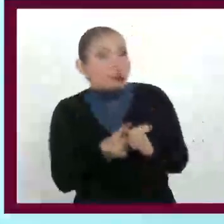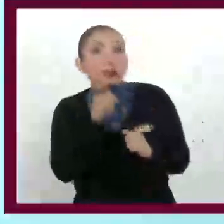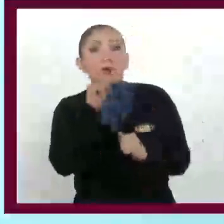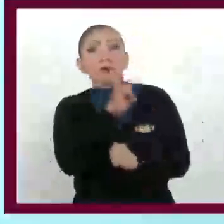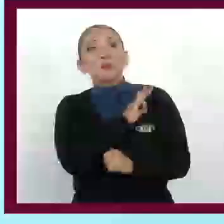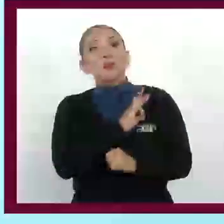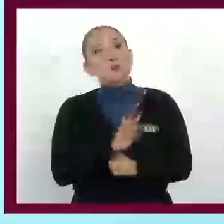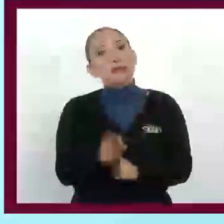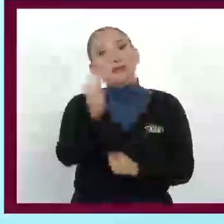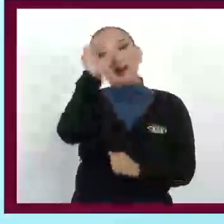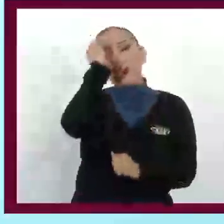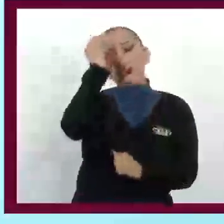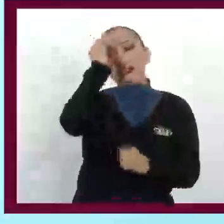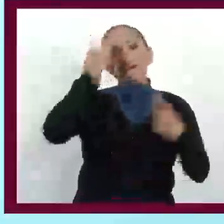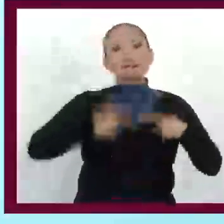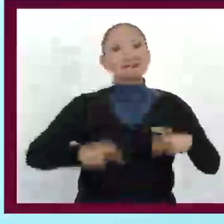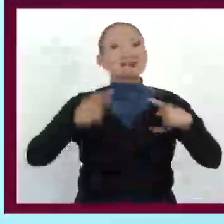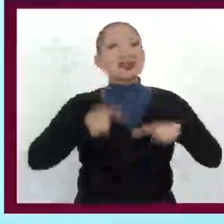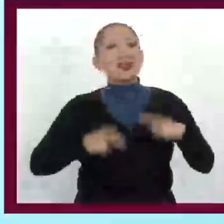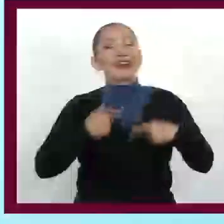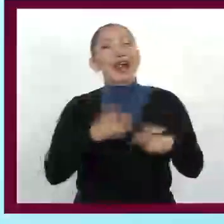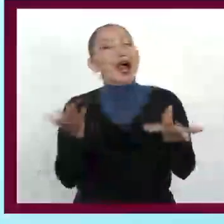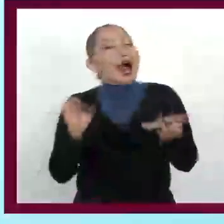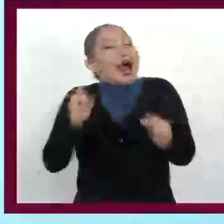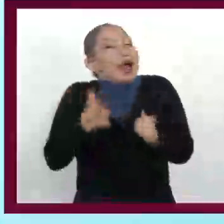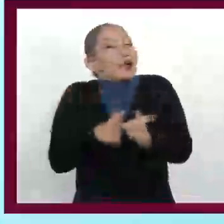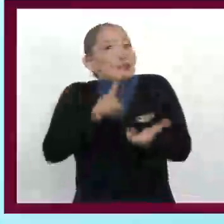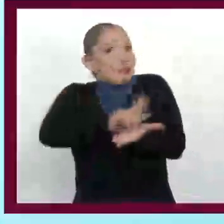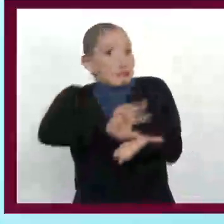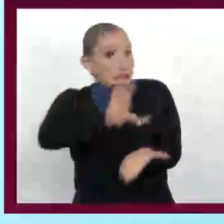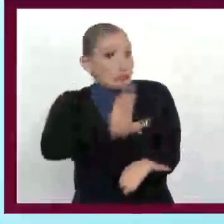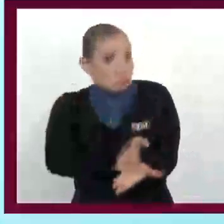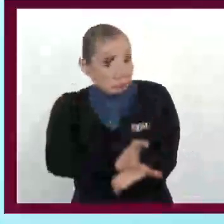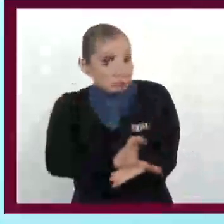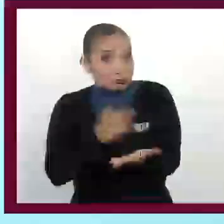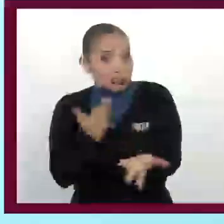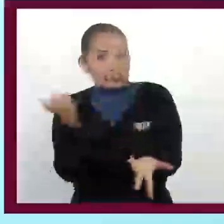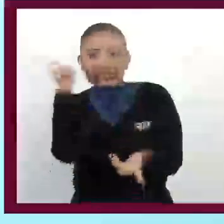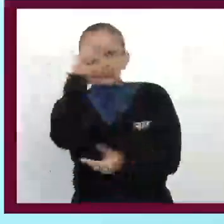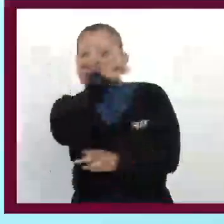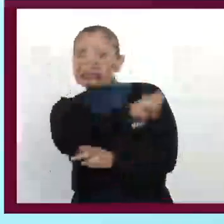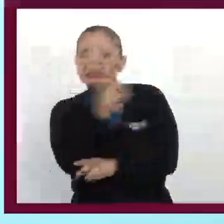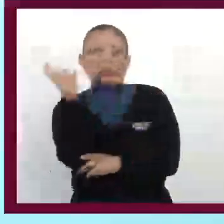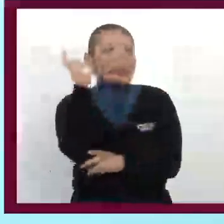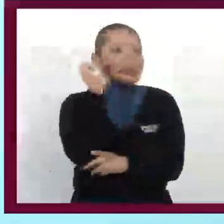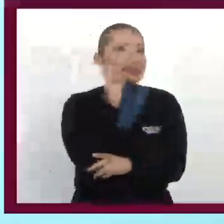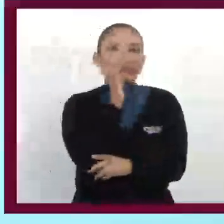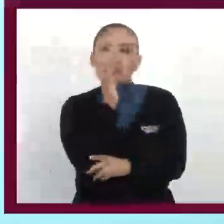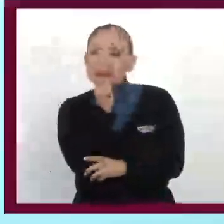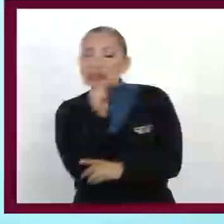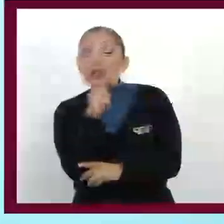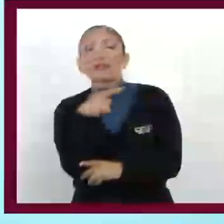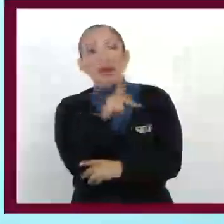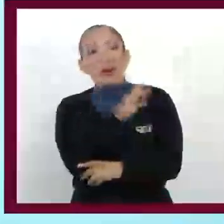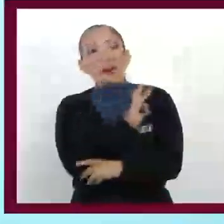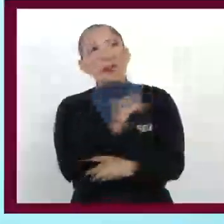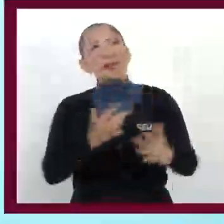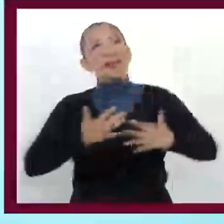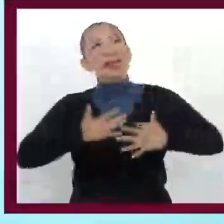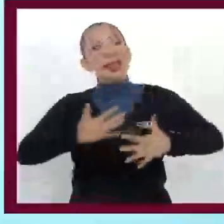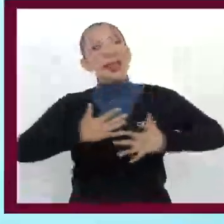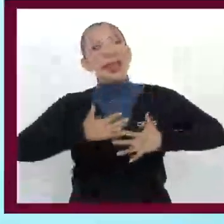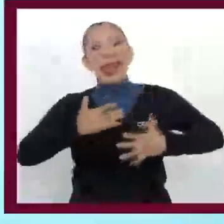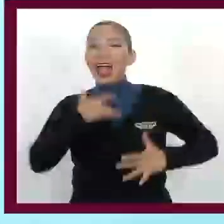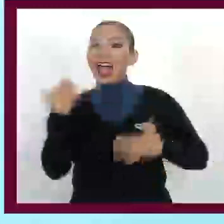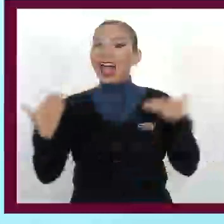es posible que conozcamos personas que tienen alguna discapacidad que les dificulte escuchar, aunque sí pueden percibir